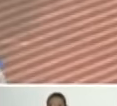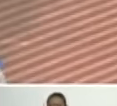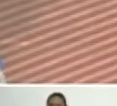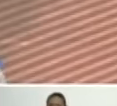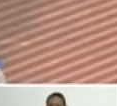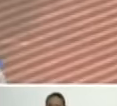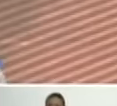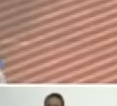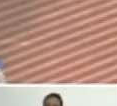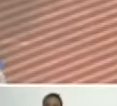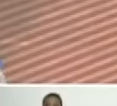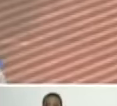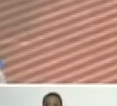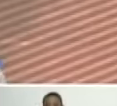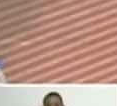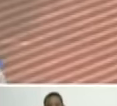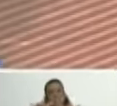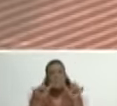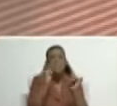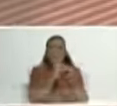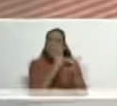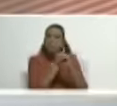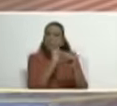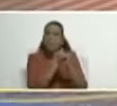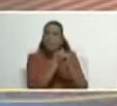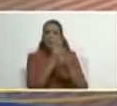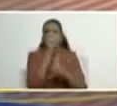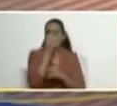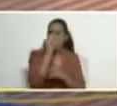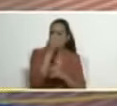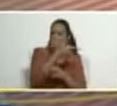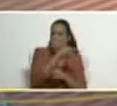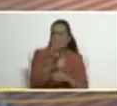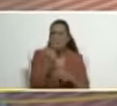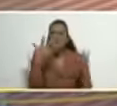entonces las redes sociales lo agarraron de broma.